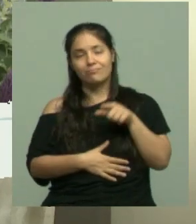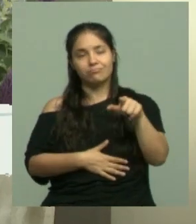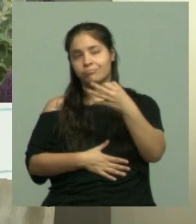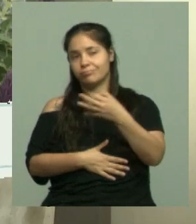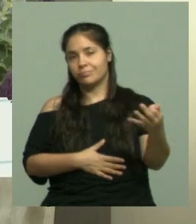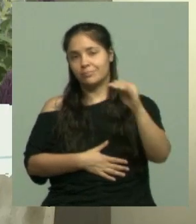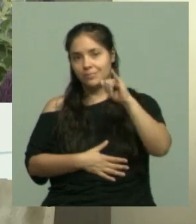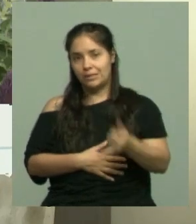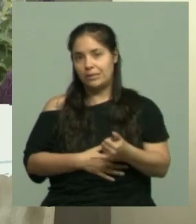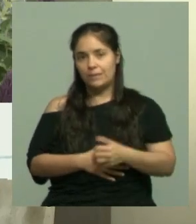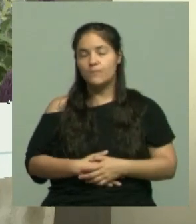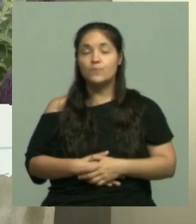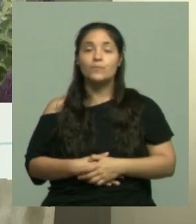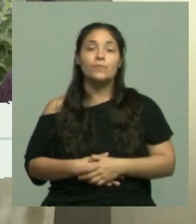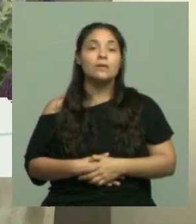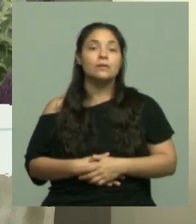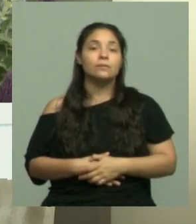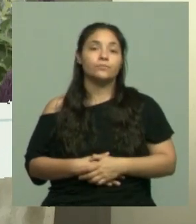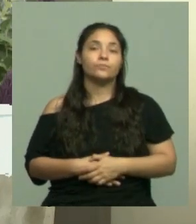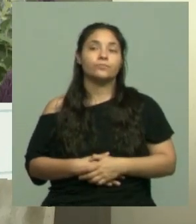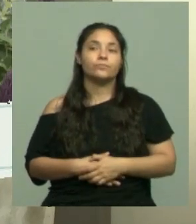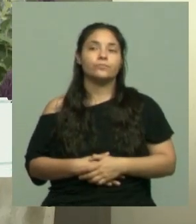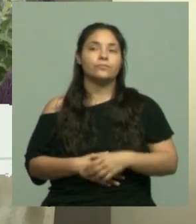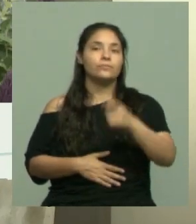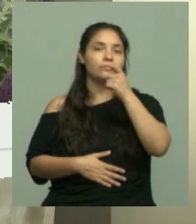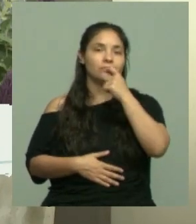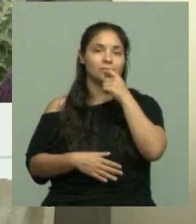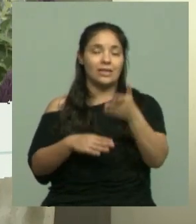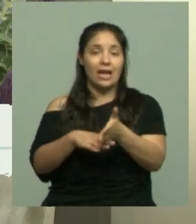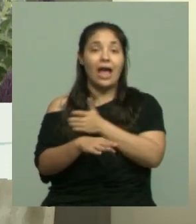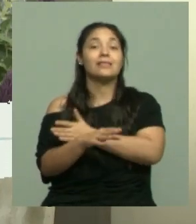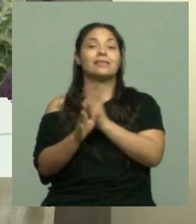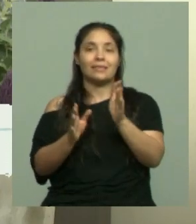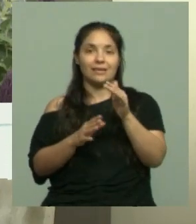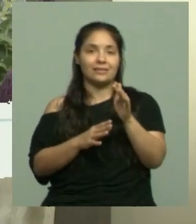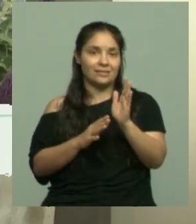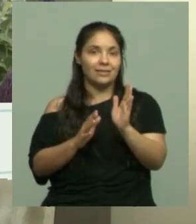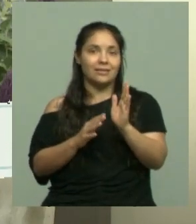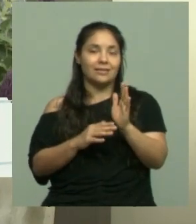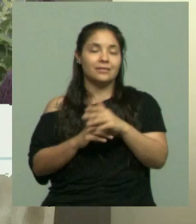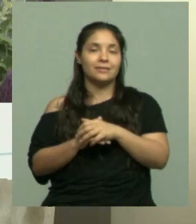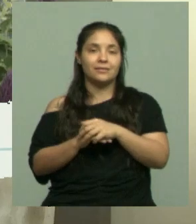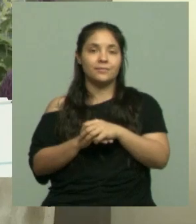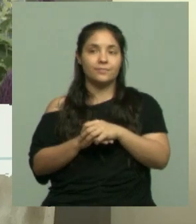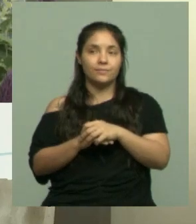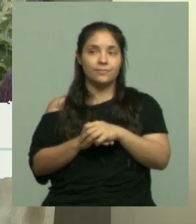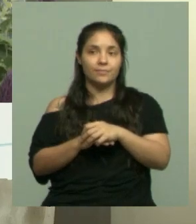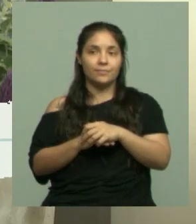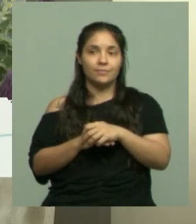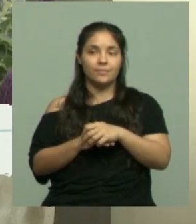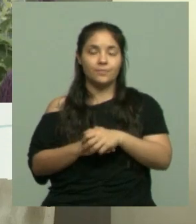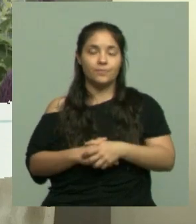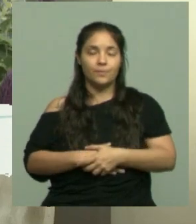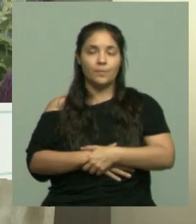justamente creo que la capacidad de anticiparse llegó hasta ahora, en el sentido de que se van a empezar a